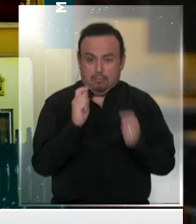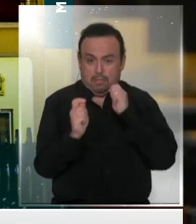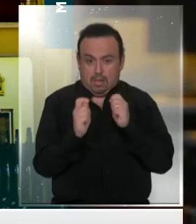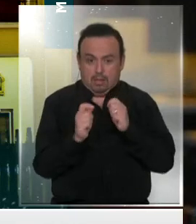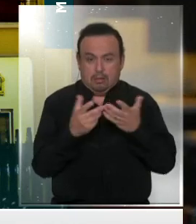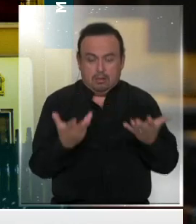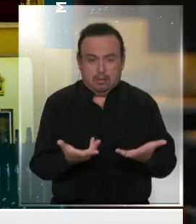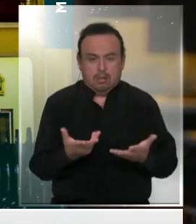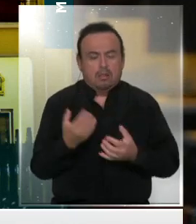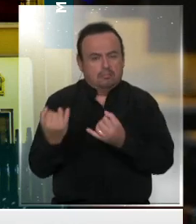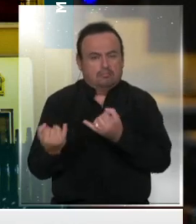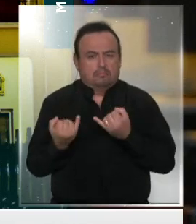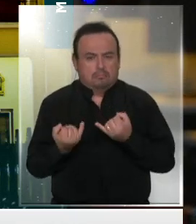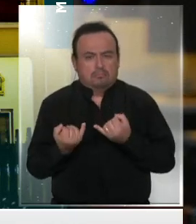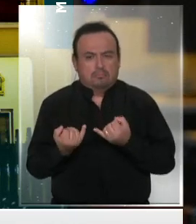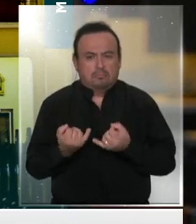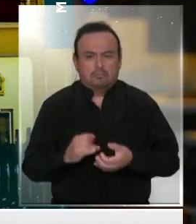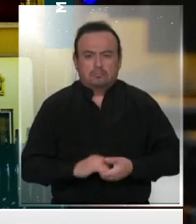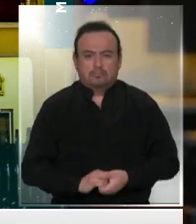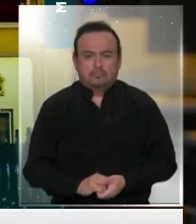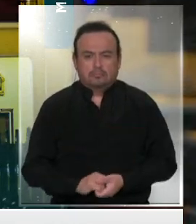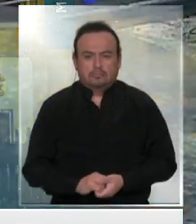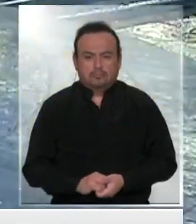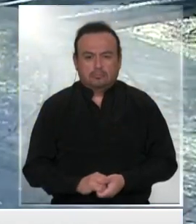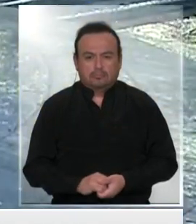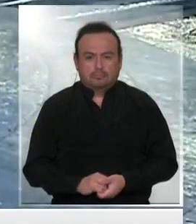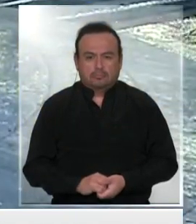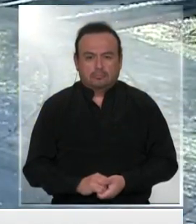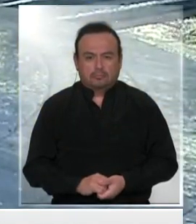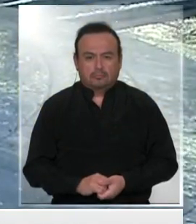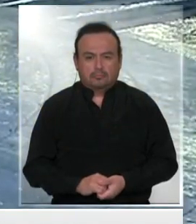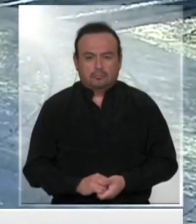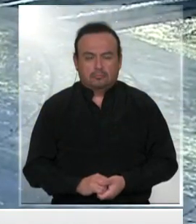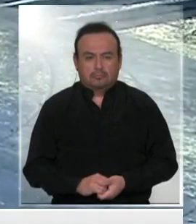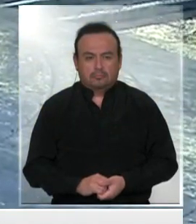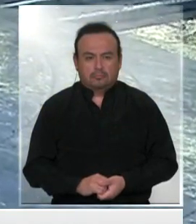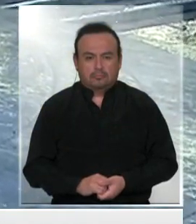contagios. Darinka Marcic tiene los detalles.